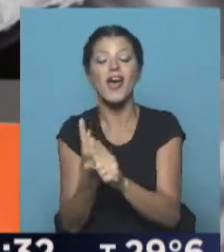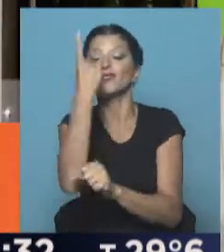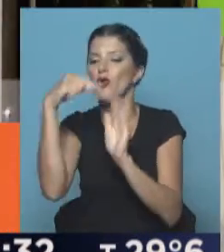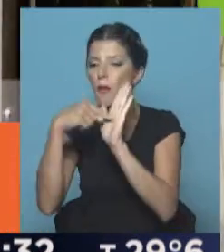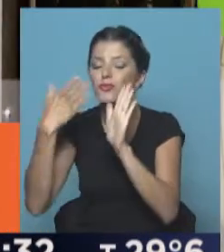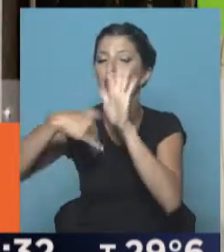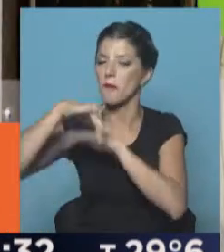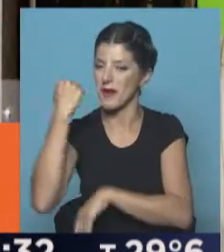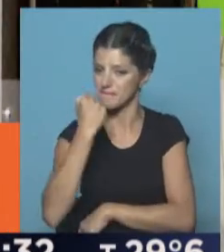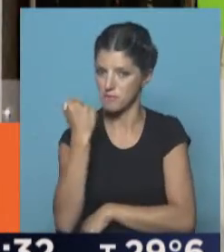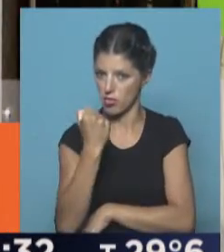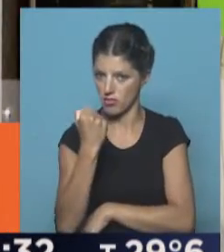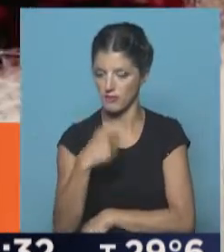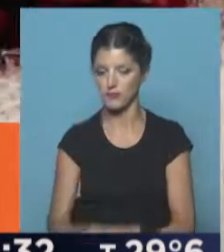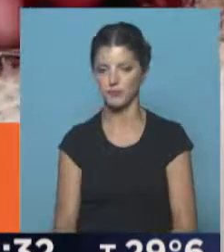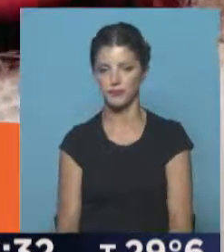factores determinantes.